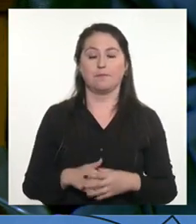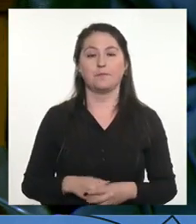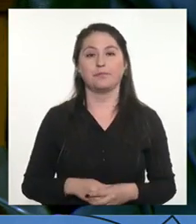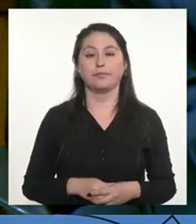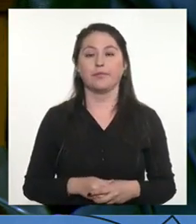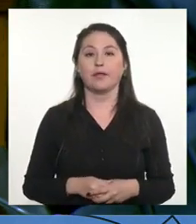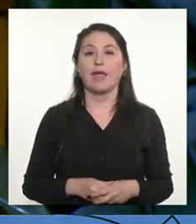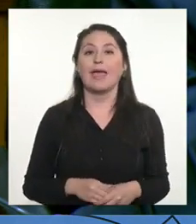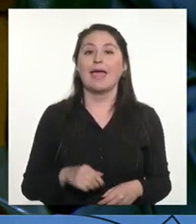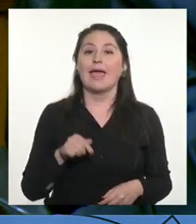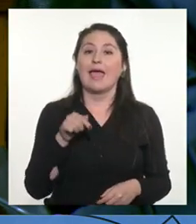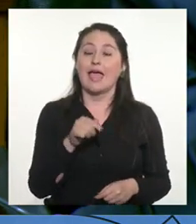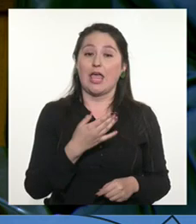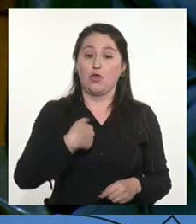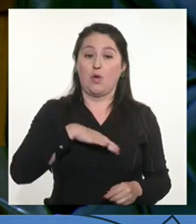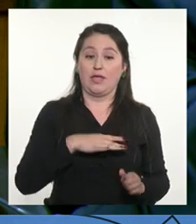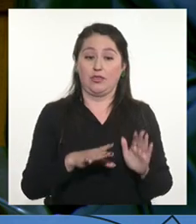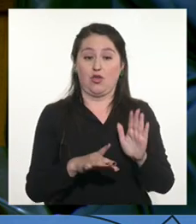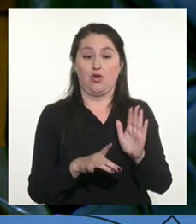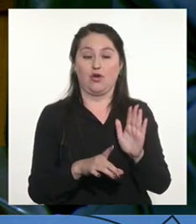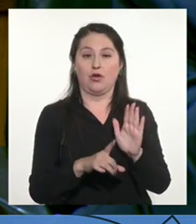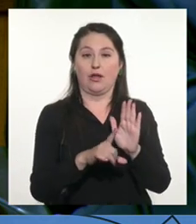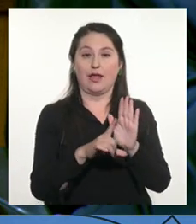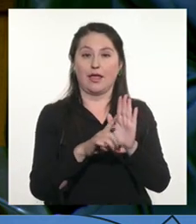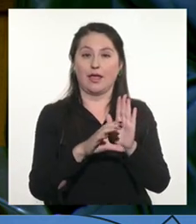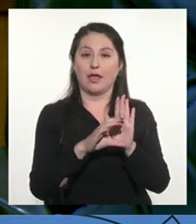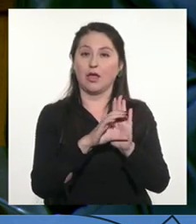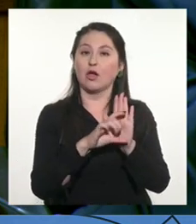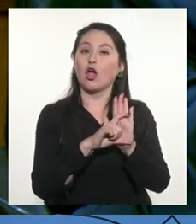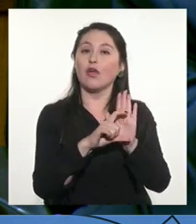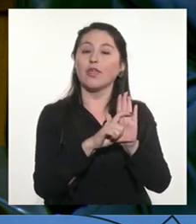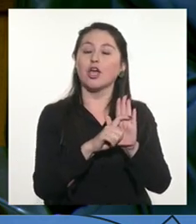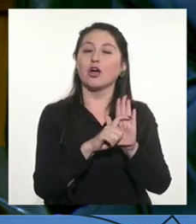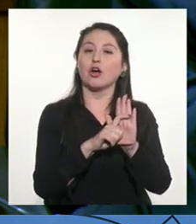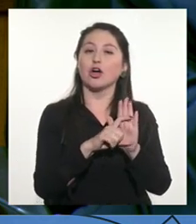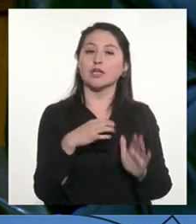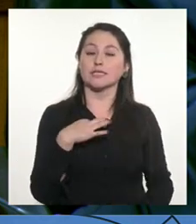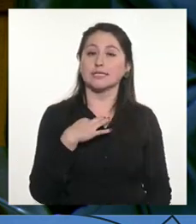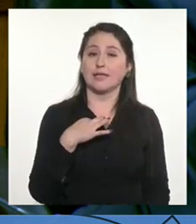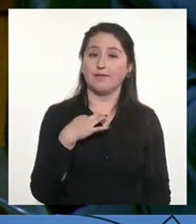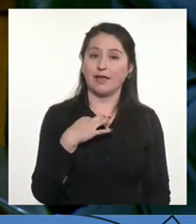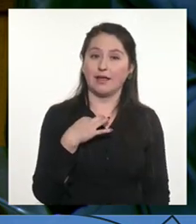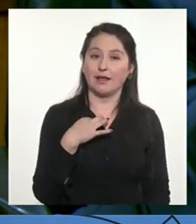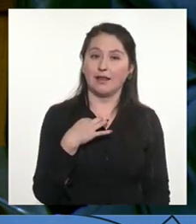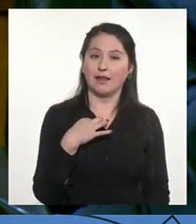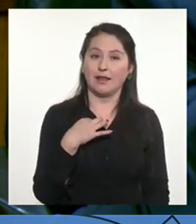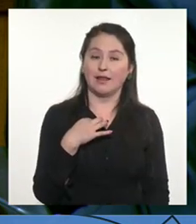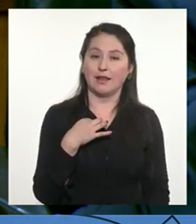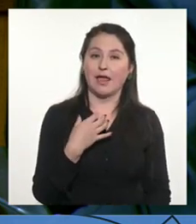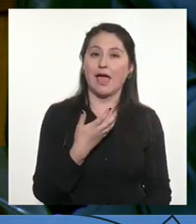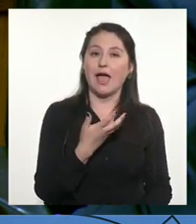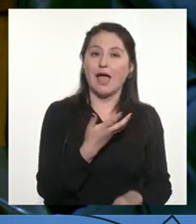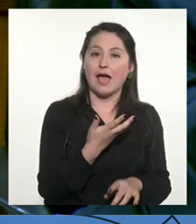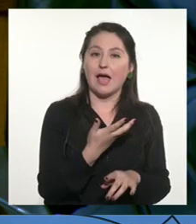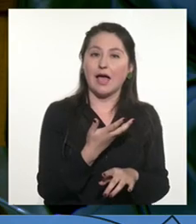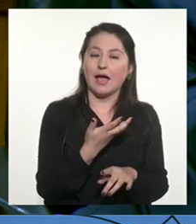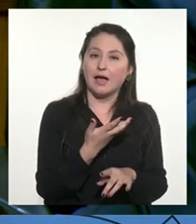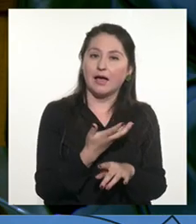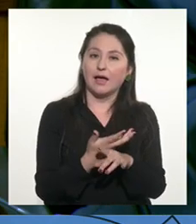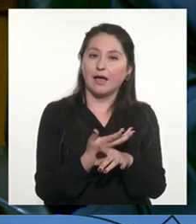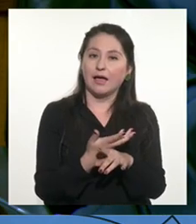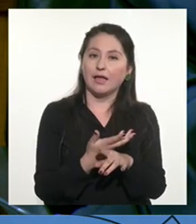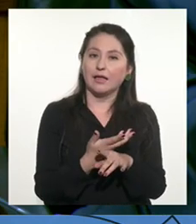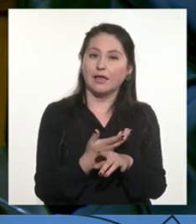nuestra legislación particularmente en el código civil no es cierto tenemos establecida una presunción de derecho es decir que no